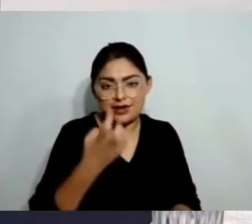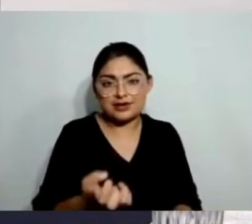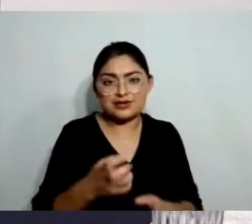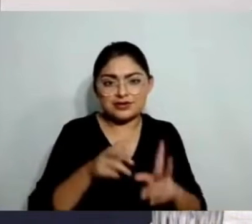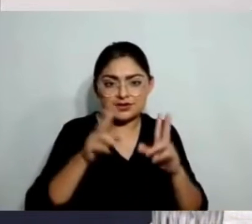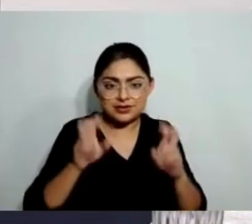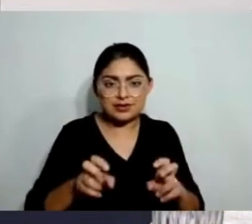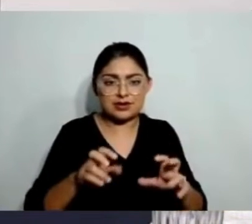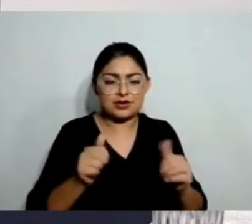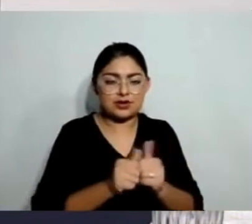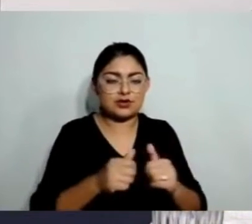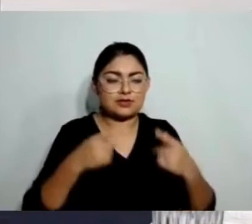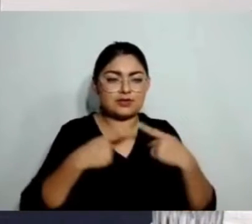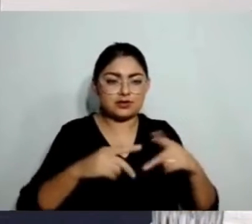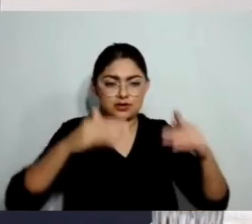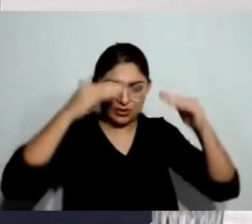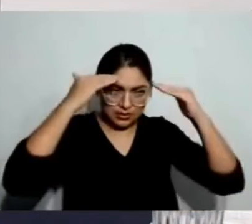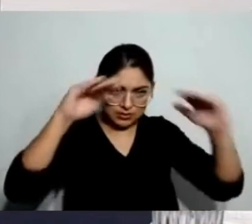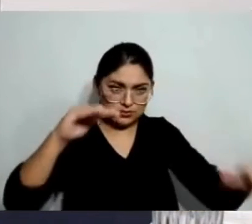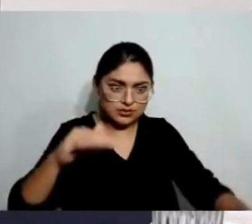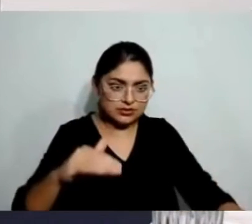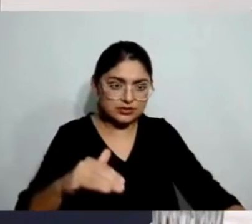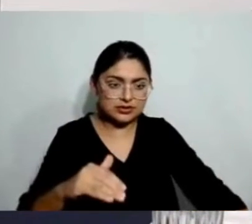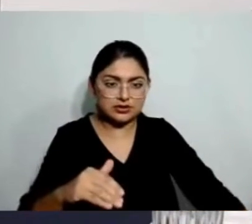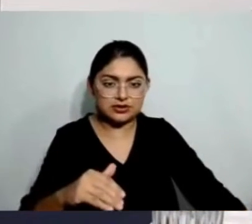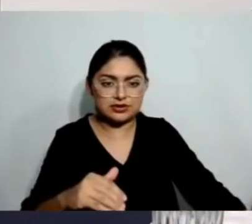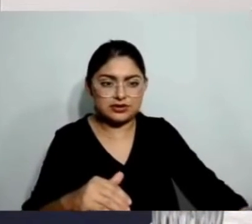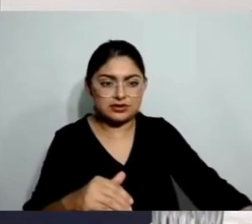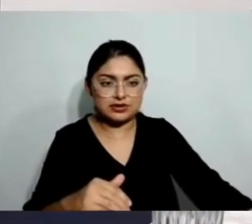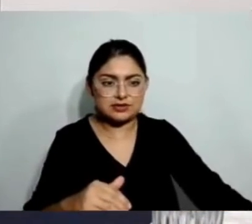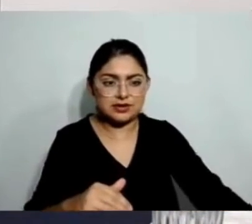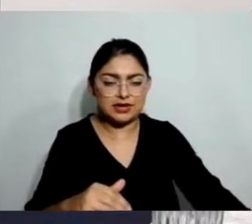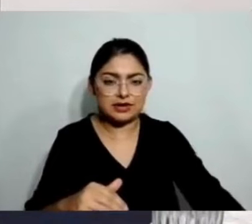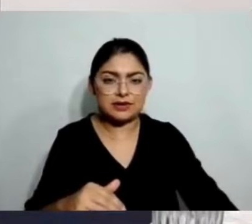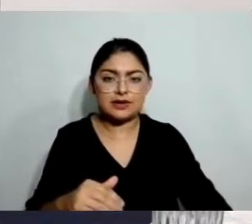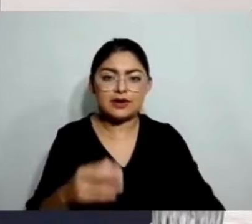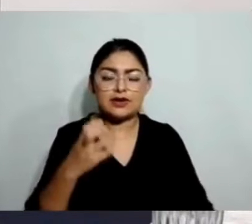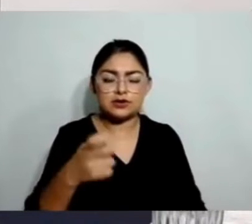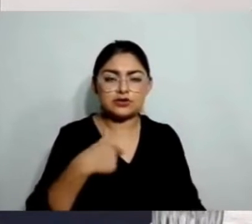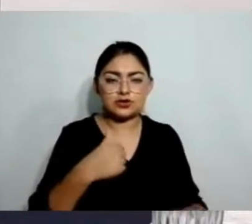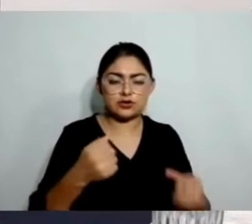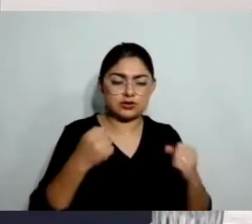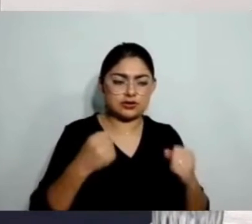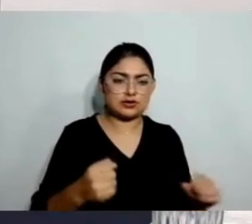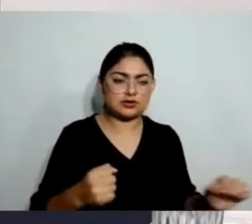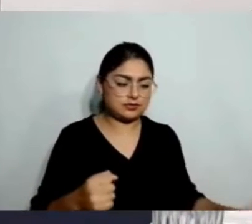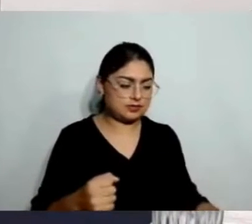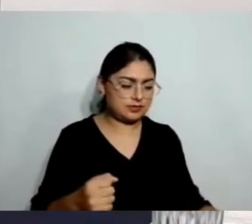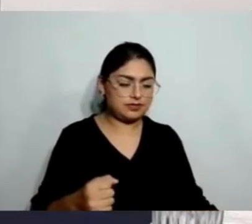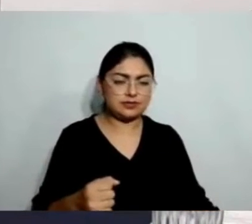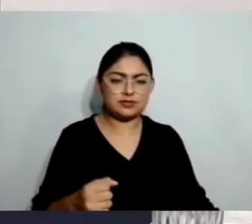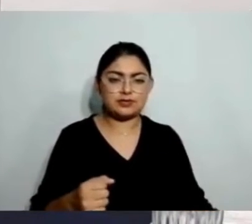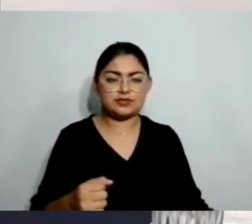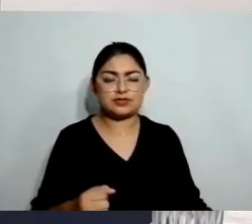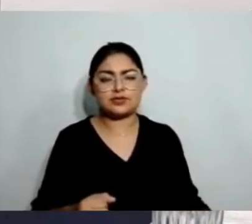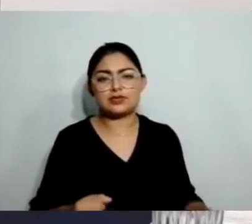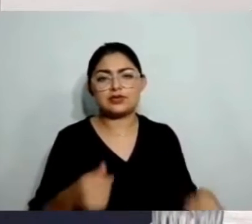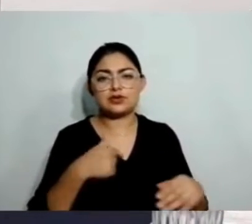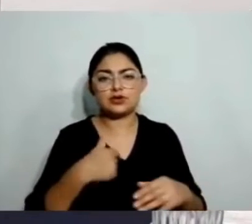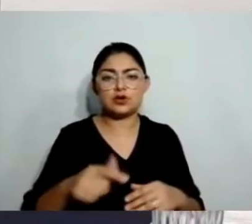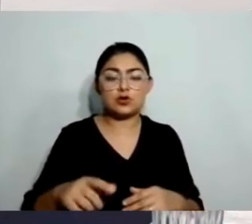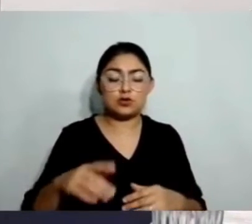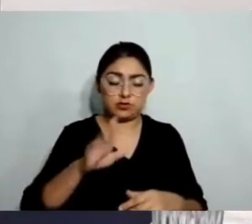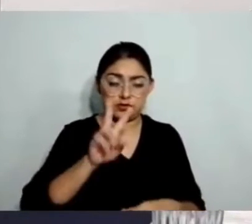persona adulta yo les voy decir garantizo pero yo tengo la certeza que es casi lo